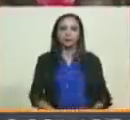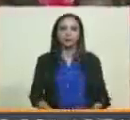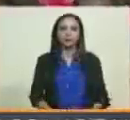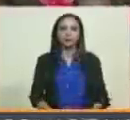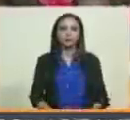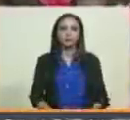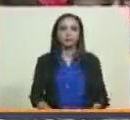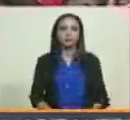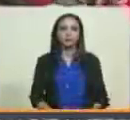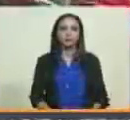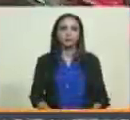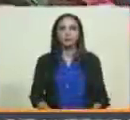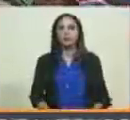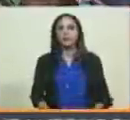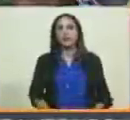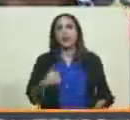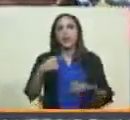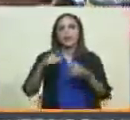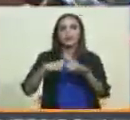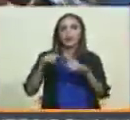¿Qué le pasó a tu sobrino?